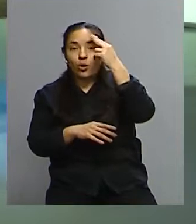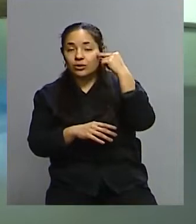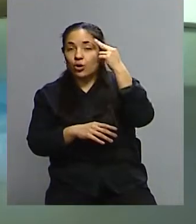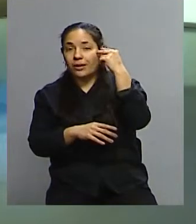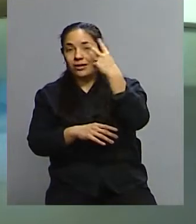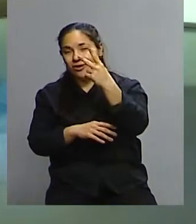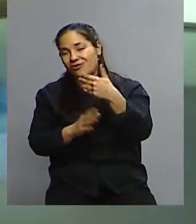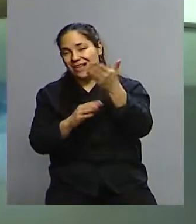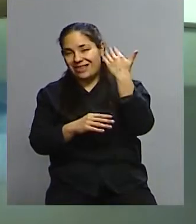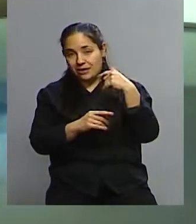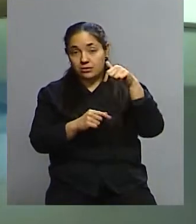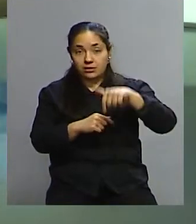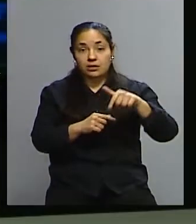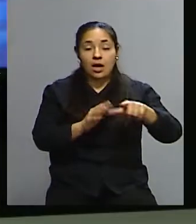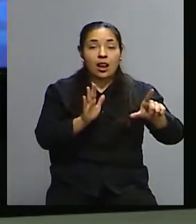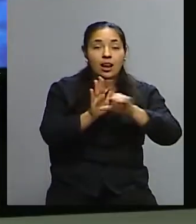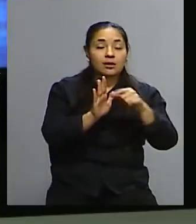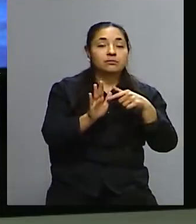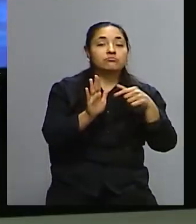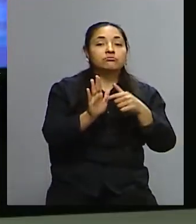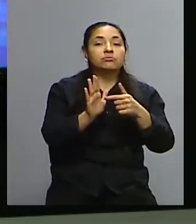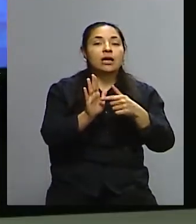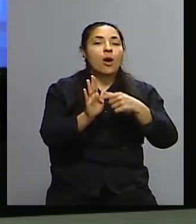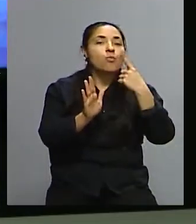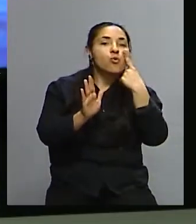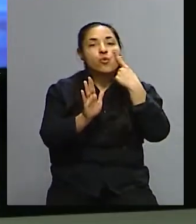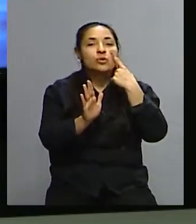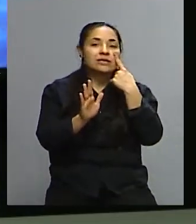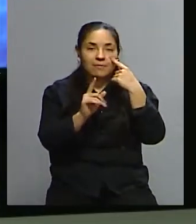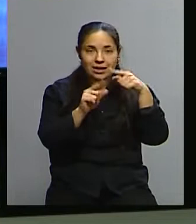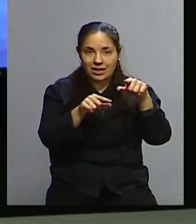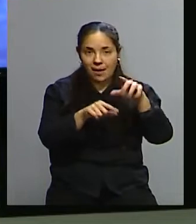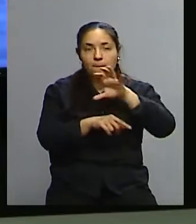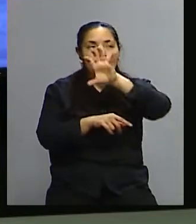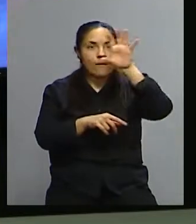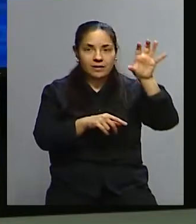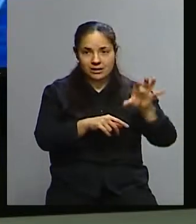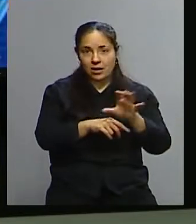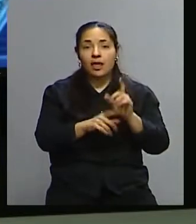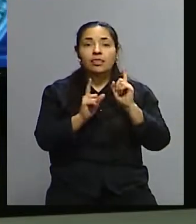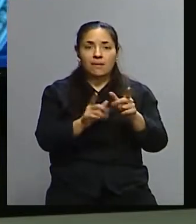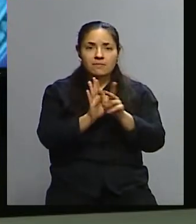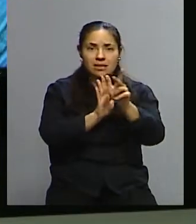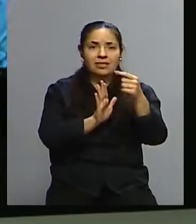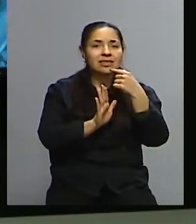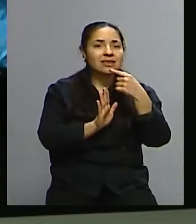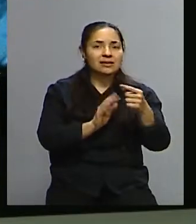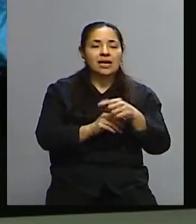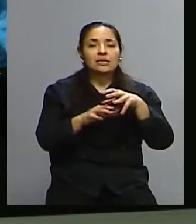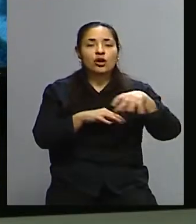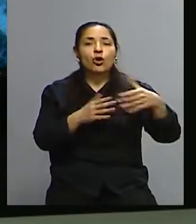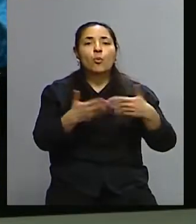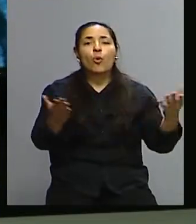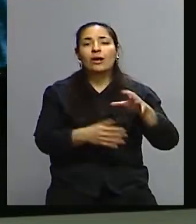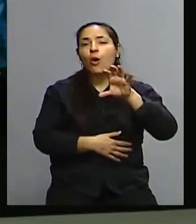aplica a los municipios y al sector público provincial. Y en su artículo 4, esta ley también define qué es el sector público provincial, porque a veces